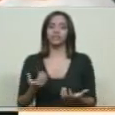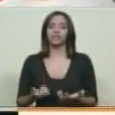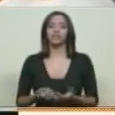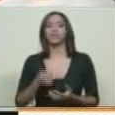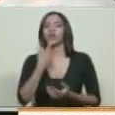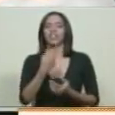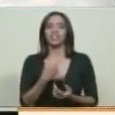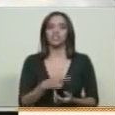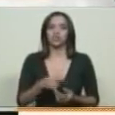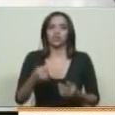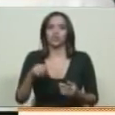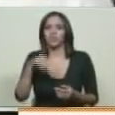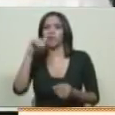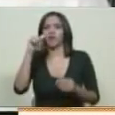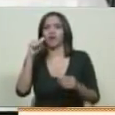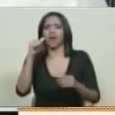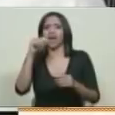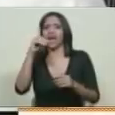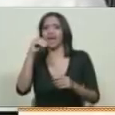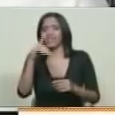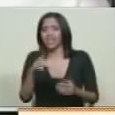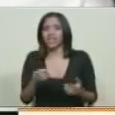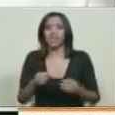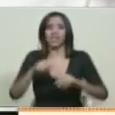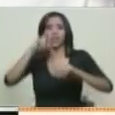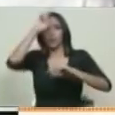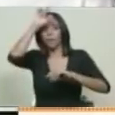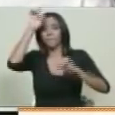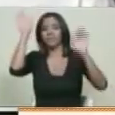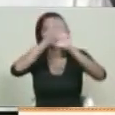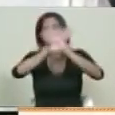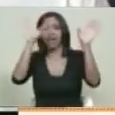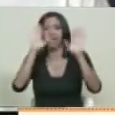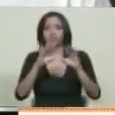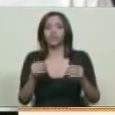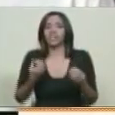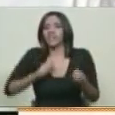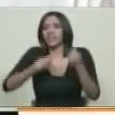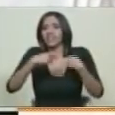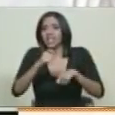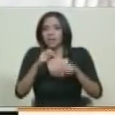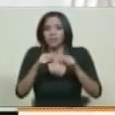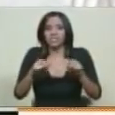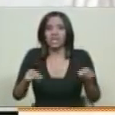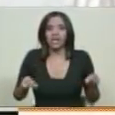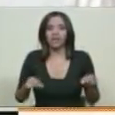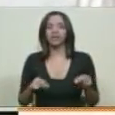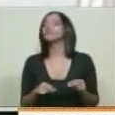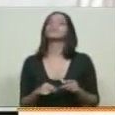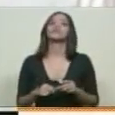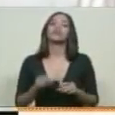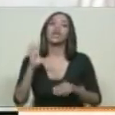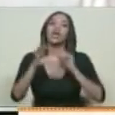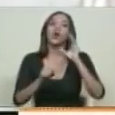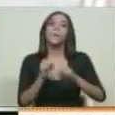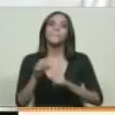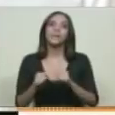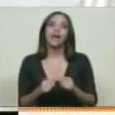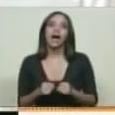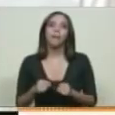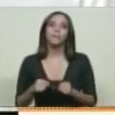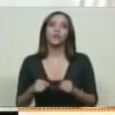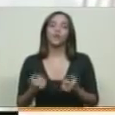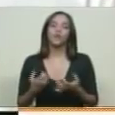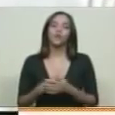somos adecos, copellanos, que vendemos tierra, que compramos artículos con